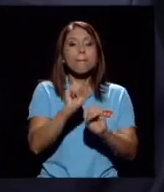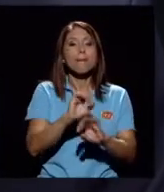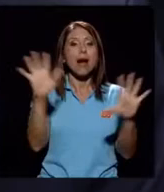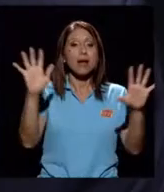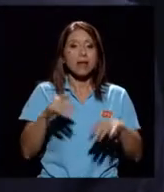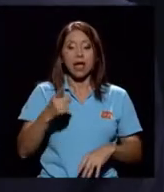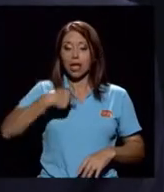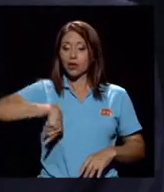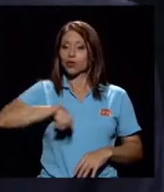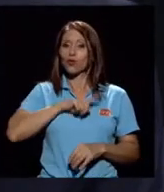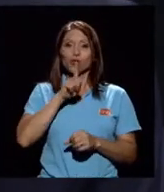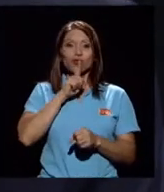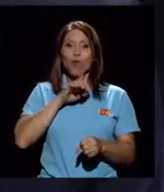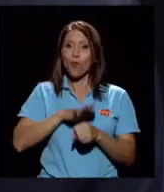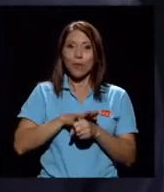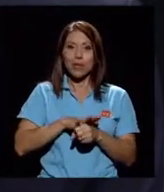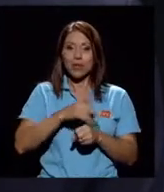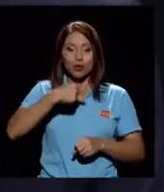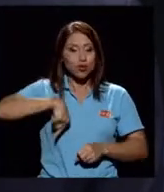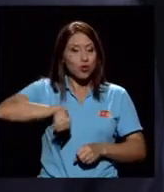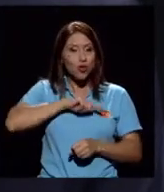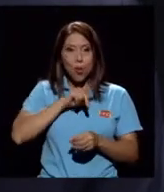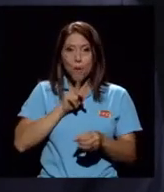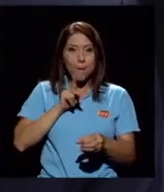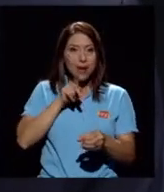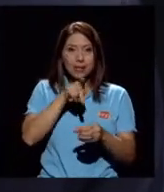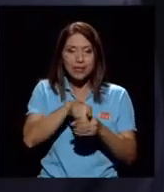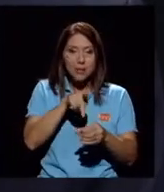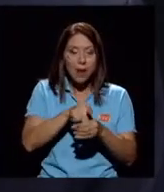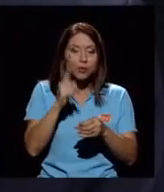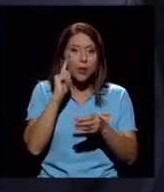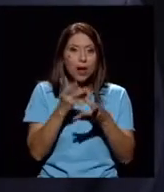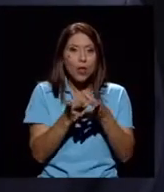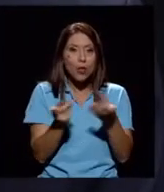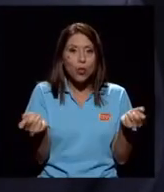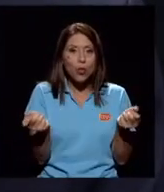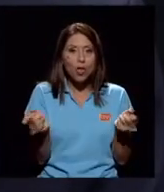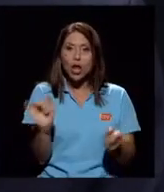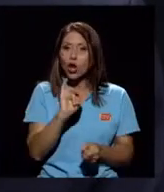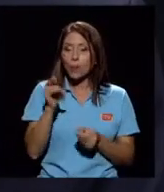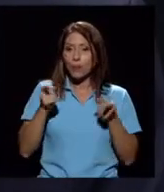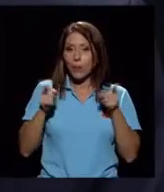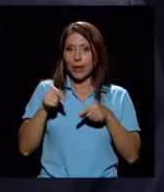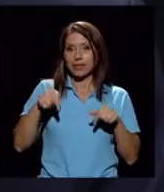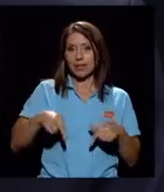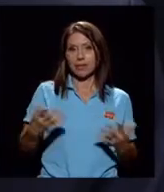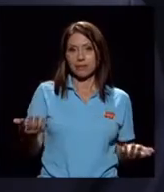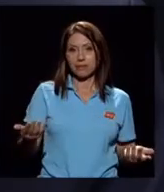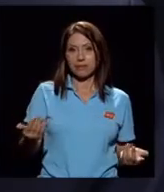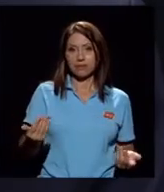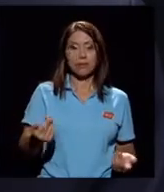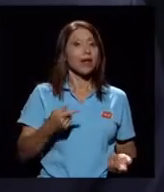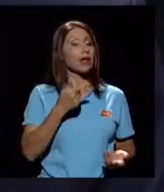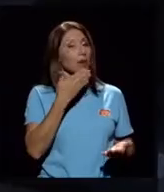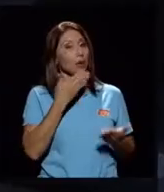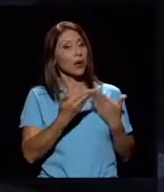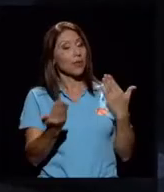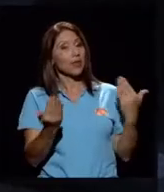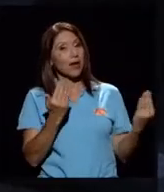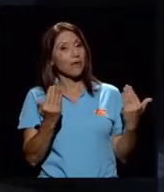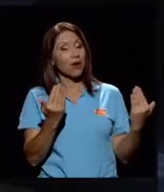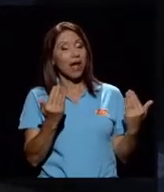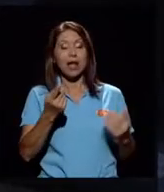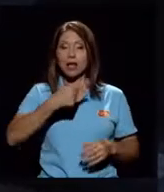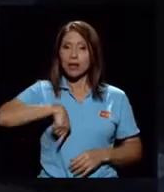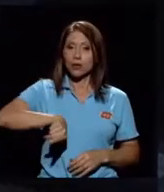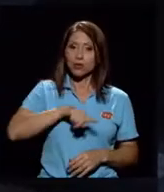no participamos todos juntos en la solución de problemas globales y lo mismo nos pasa aquí es decir aquí yo creo que les ayudamos afuera aquí